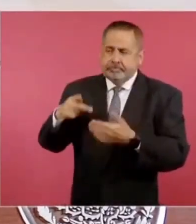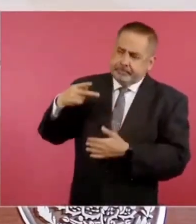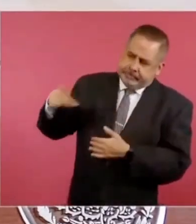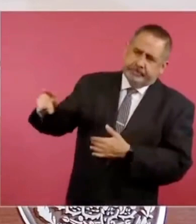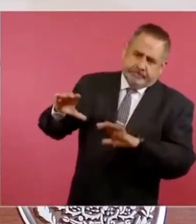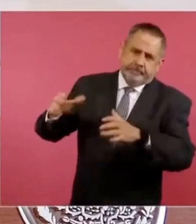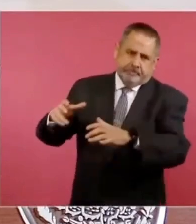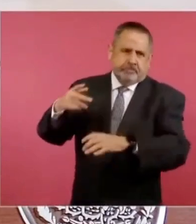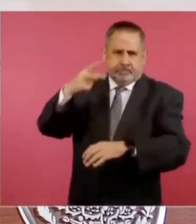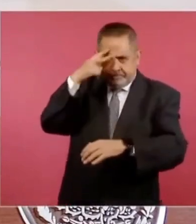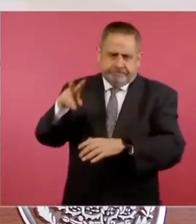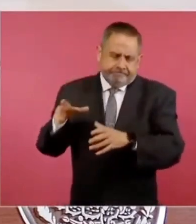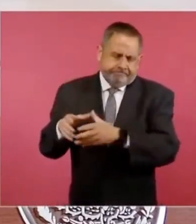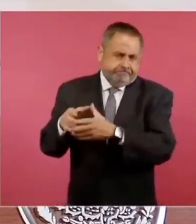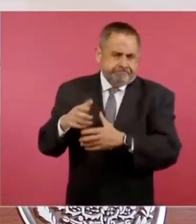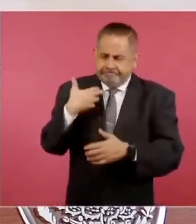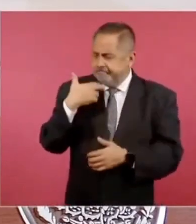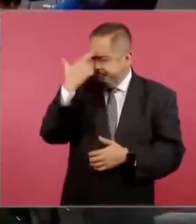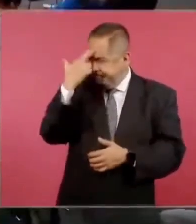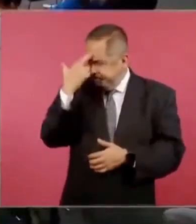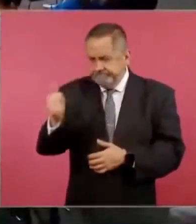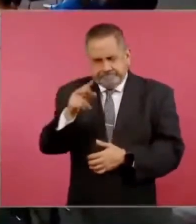economía mexicana